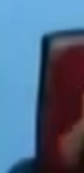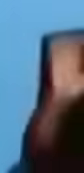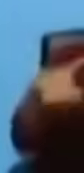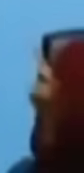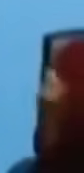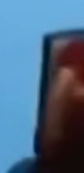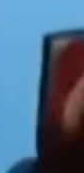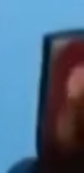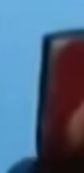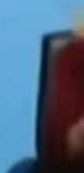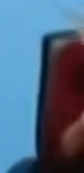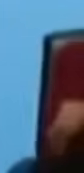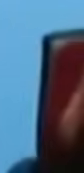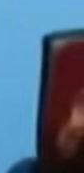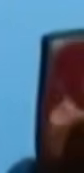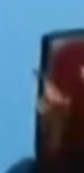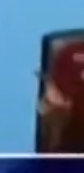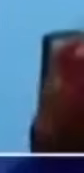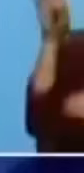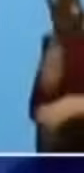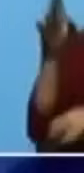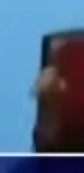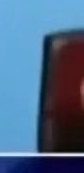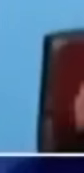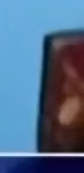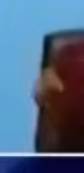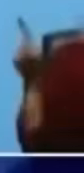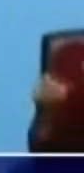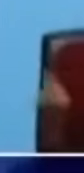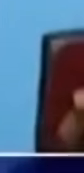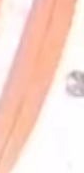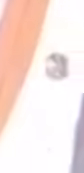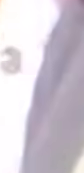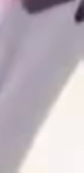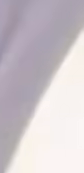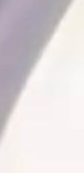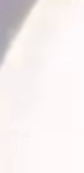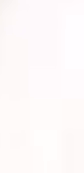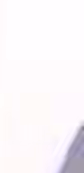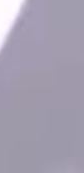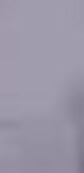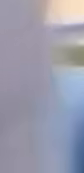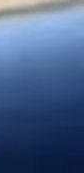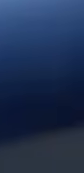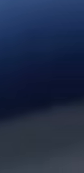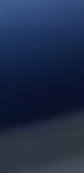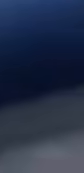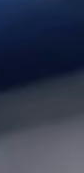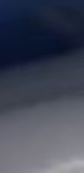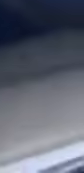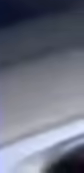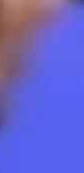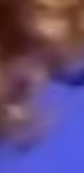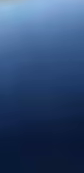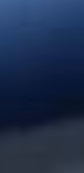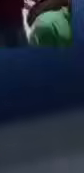anticipando como esta salida por alguna razón sabemos que maduro y su régimen están cometiendo cada vez más crímenes se han